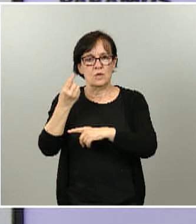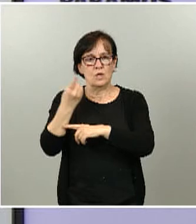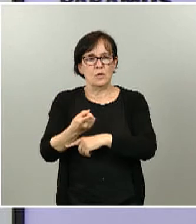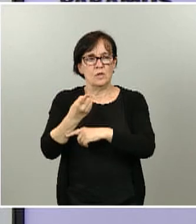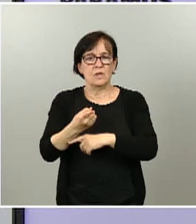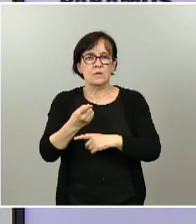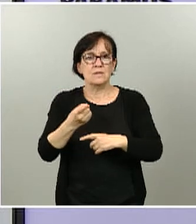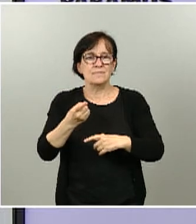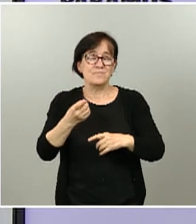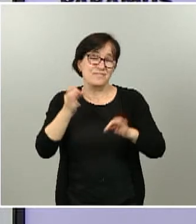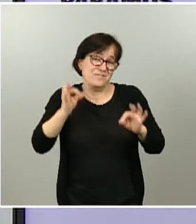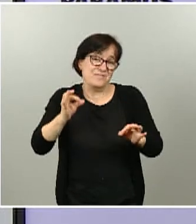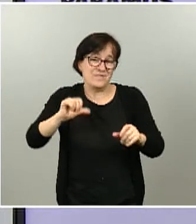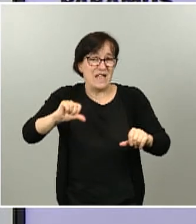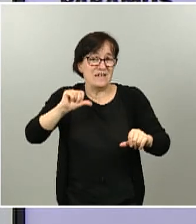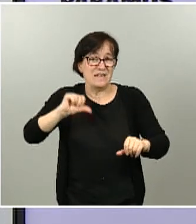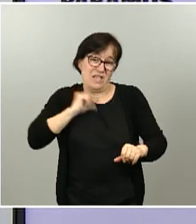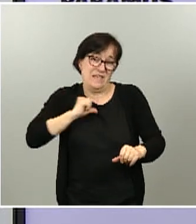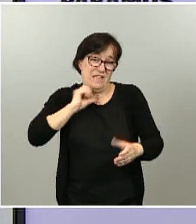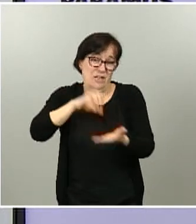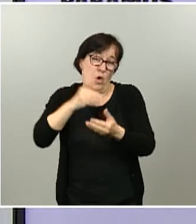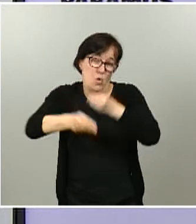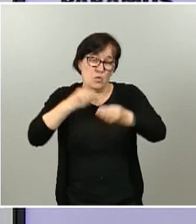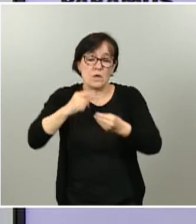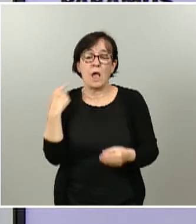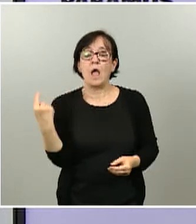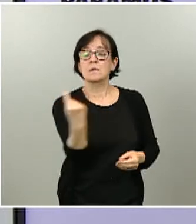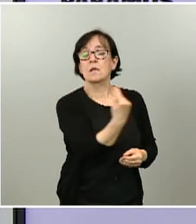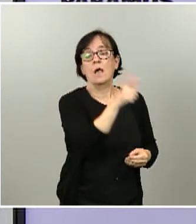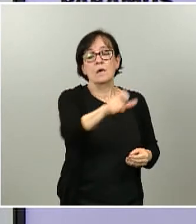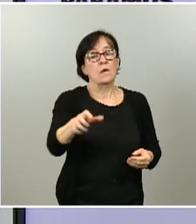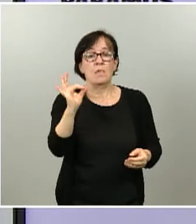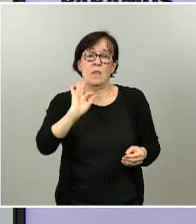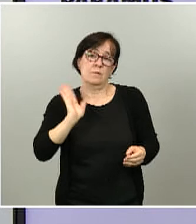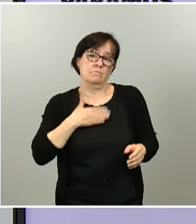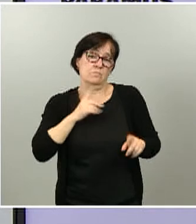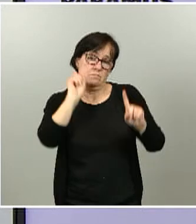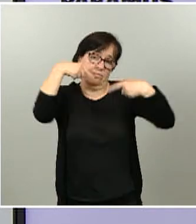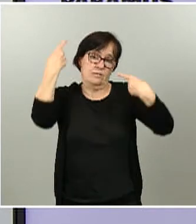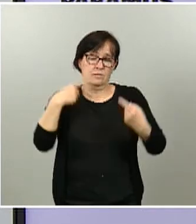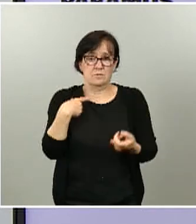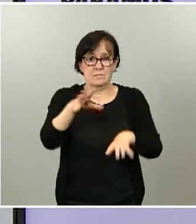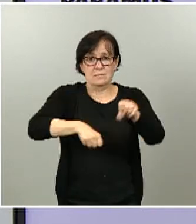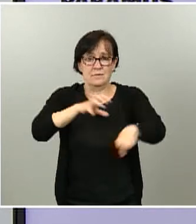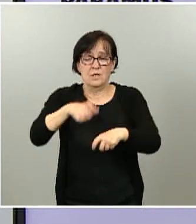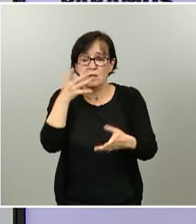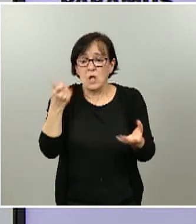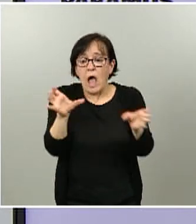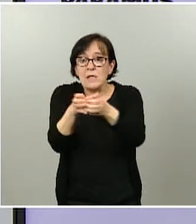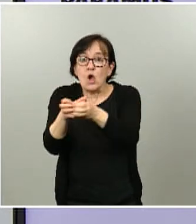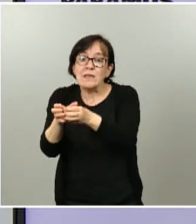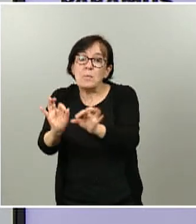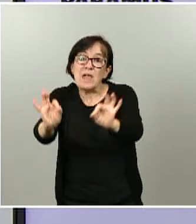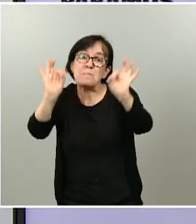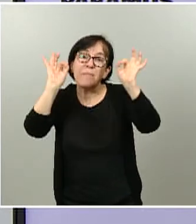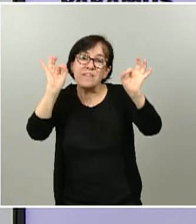o quirúrgicas. En principio, cada ciudadano tendrá que proveerse de las mismas. Si hubiera determinados colectivos muy específicos a los que debiera darse un